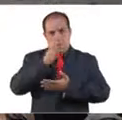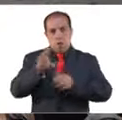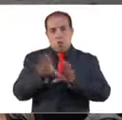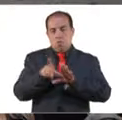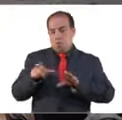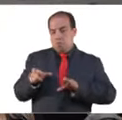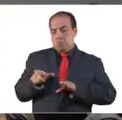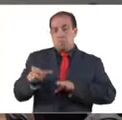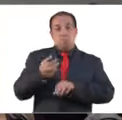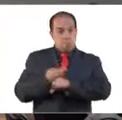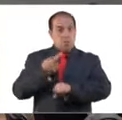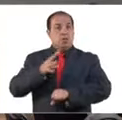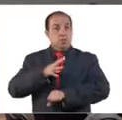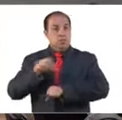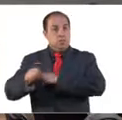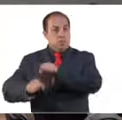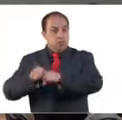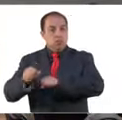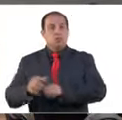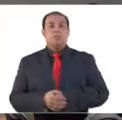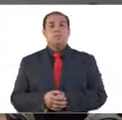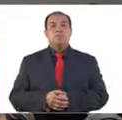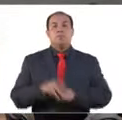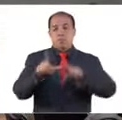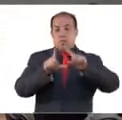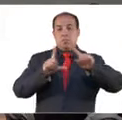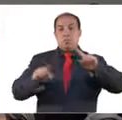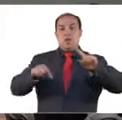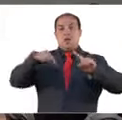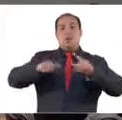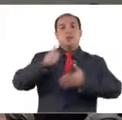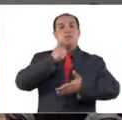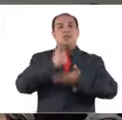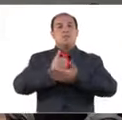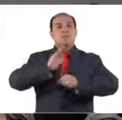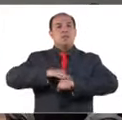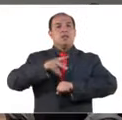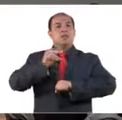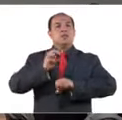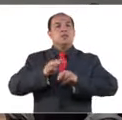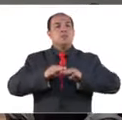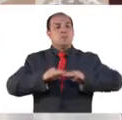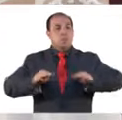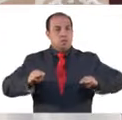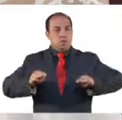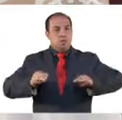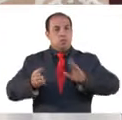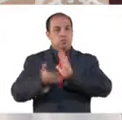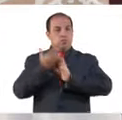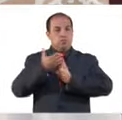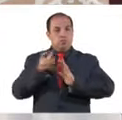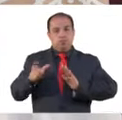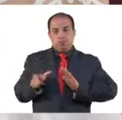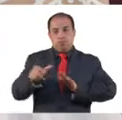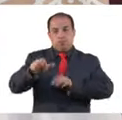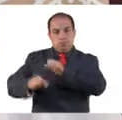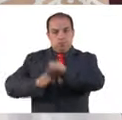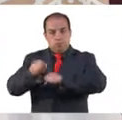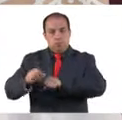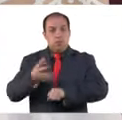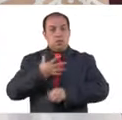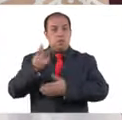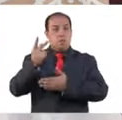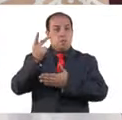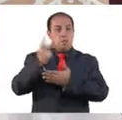Sin duda, en el país somos la ciudad con más kilómetros de ciclovía, y creo que estamos, digamos, en el programa